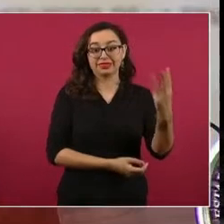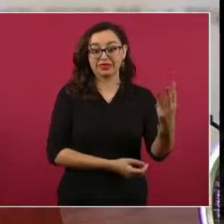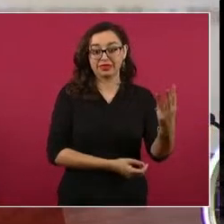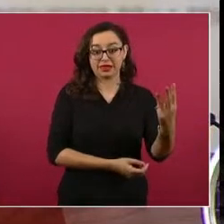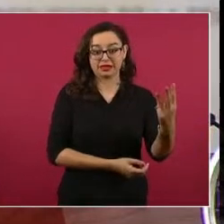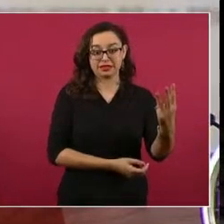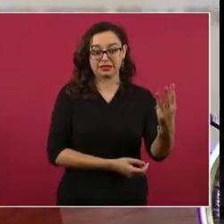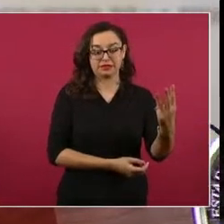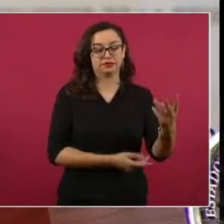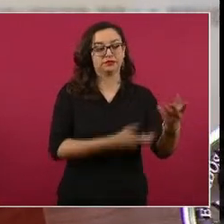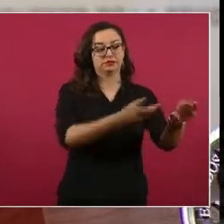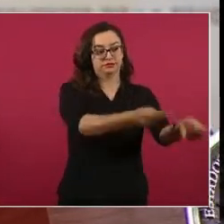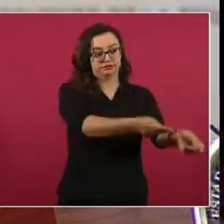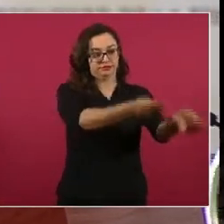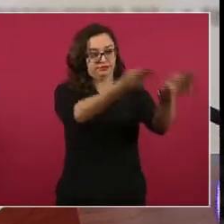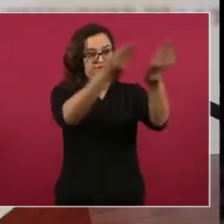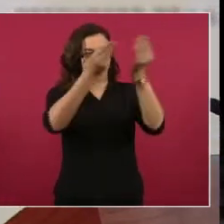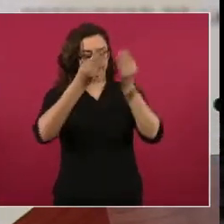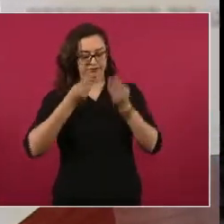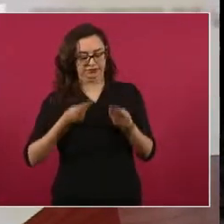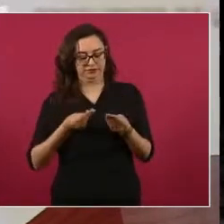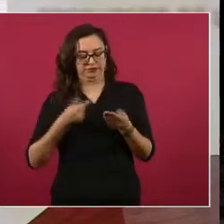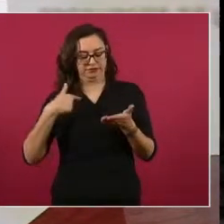y yo tengo que escoger